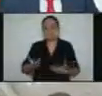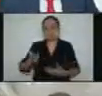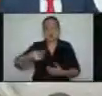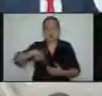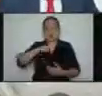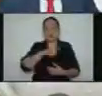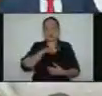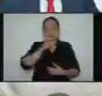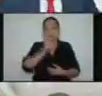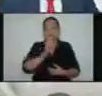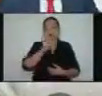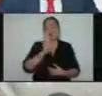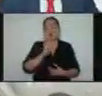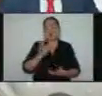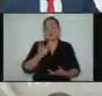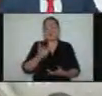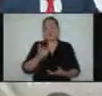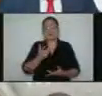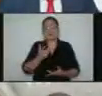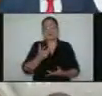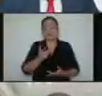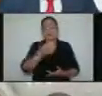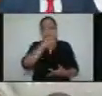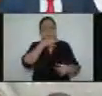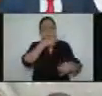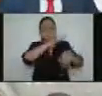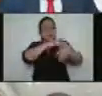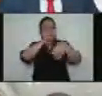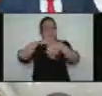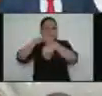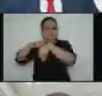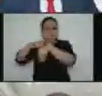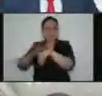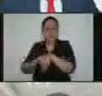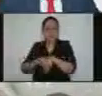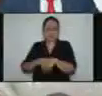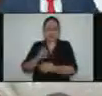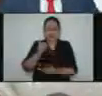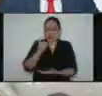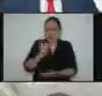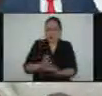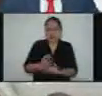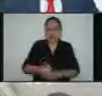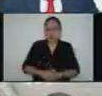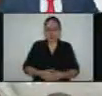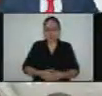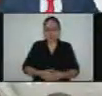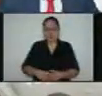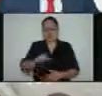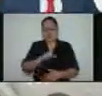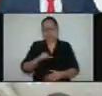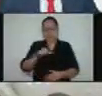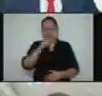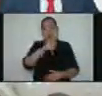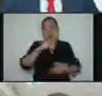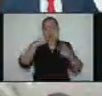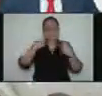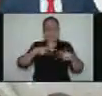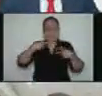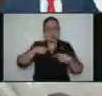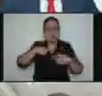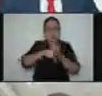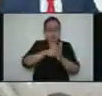digamos, este llamado, porque eso es lo que se propone, un llamado al periodismo y por supuesto